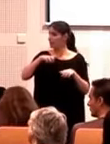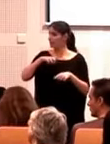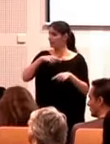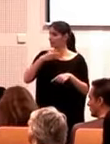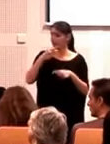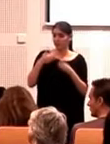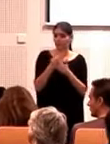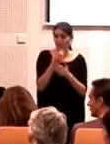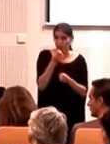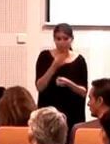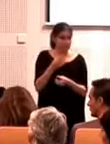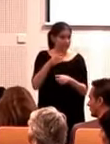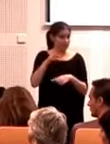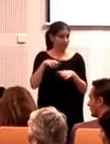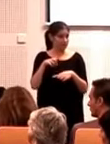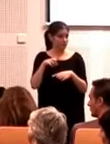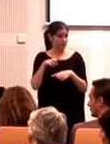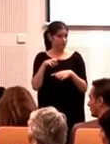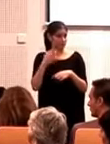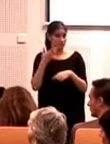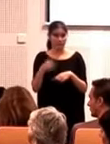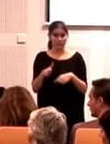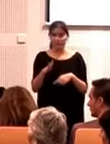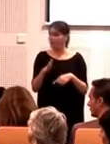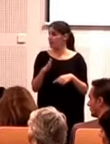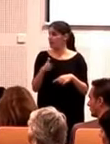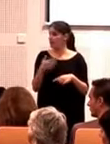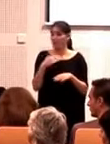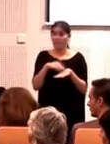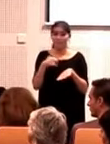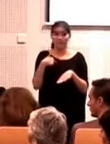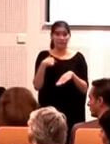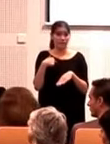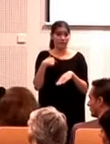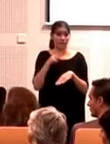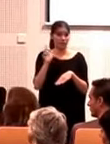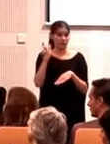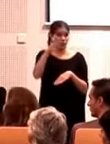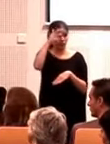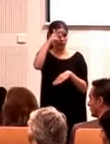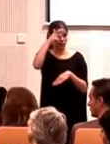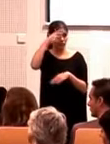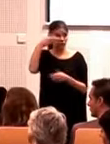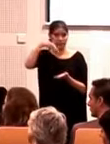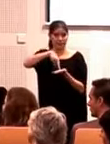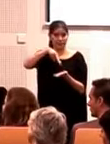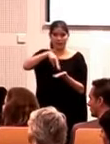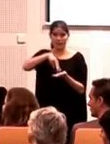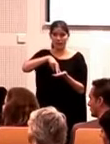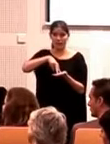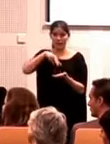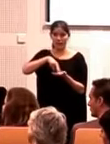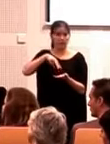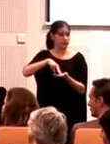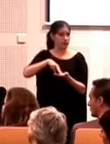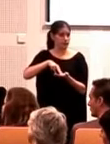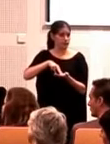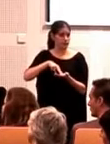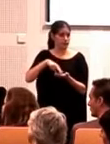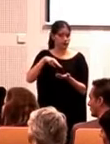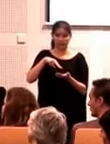Por tanto, para mí la lección es lo que es el concepto de presencia, de estar presente en aquel momento con